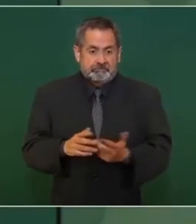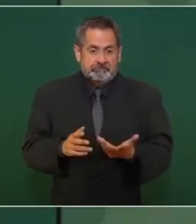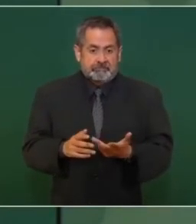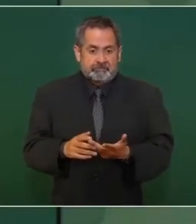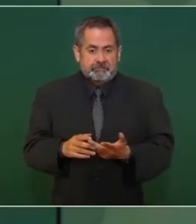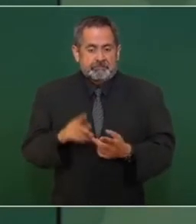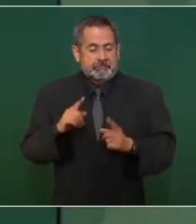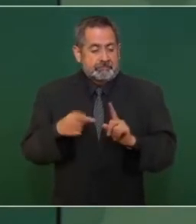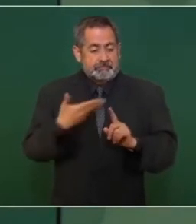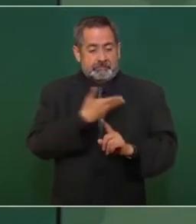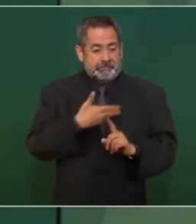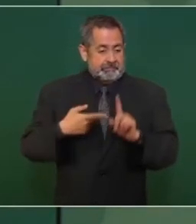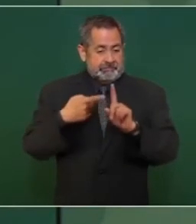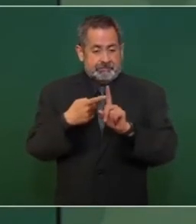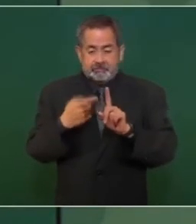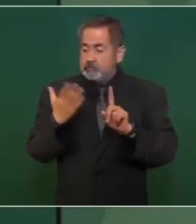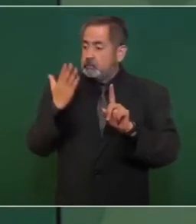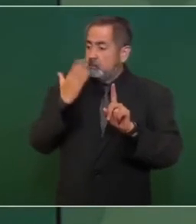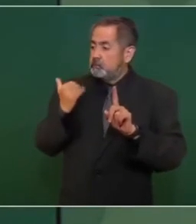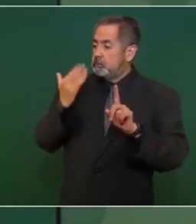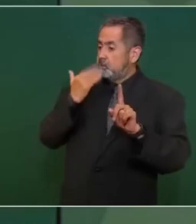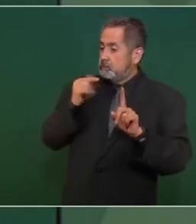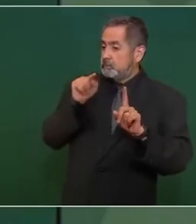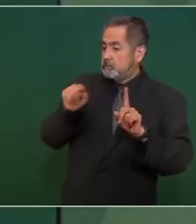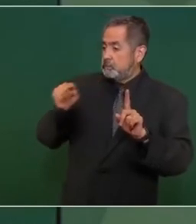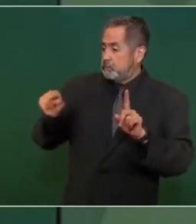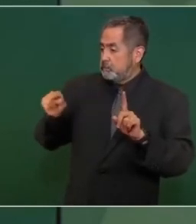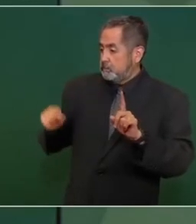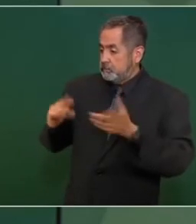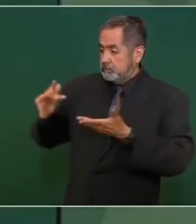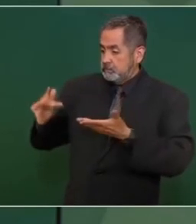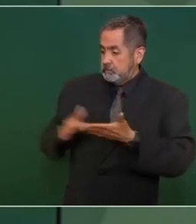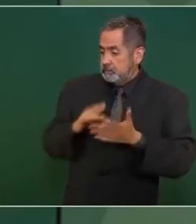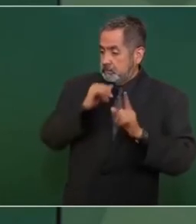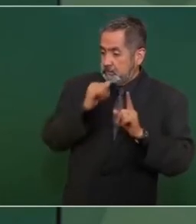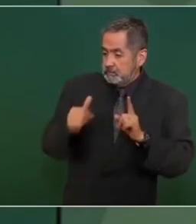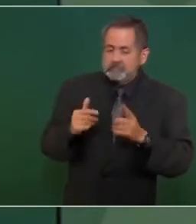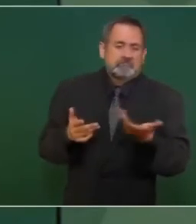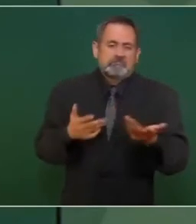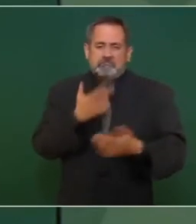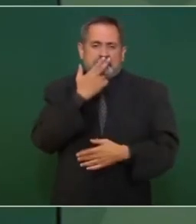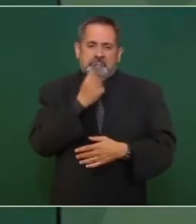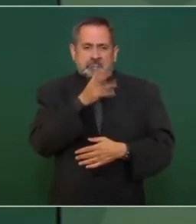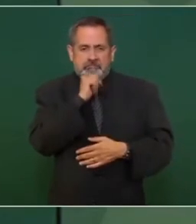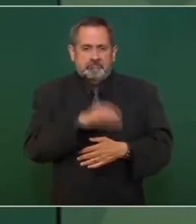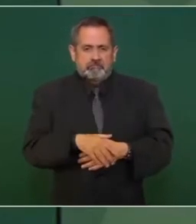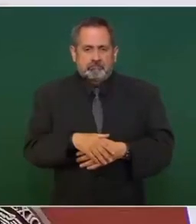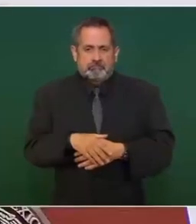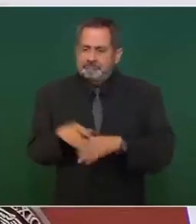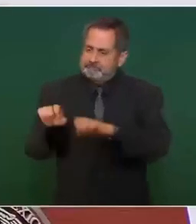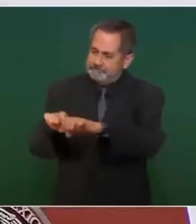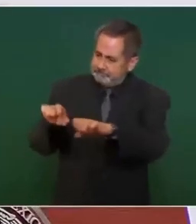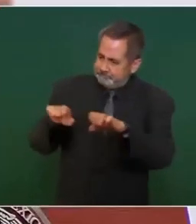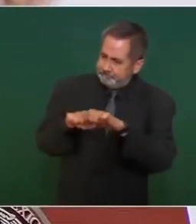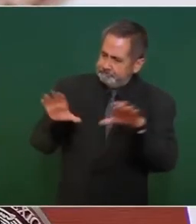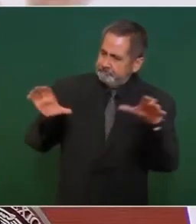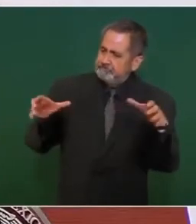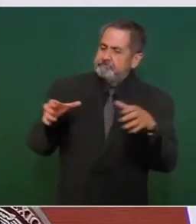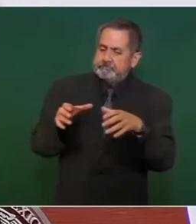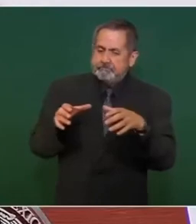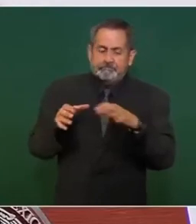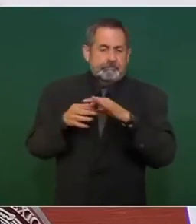el presidente sin un equipo? Sí, sin